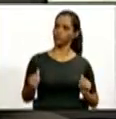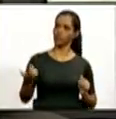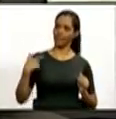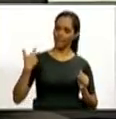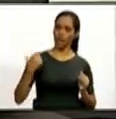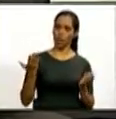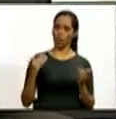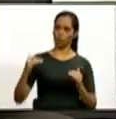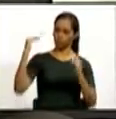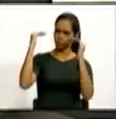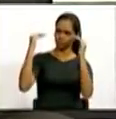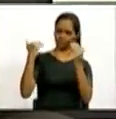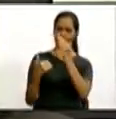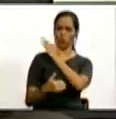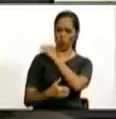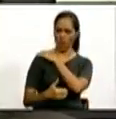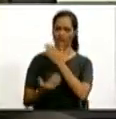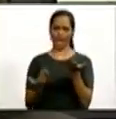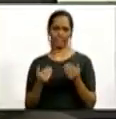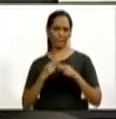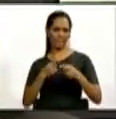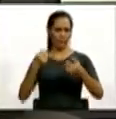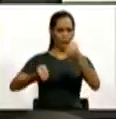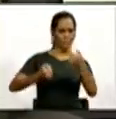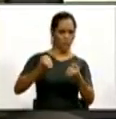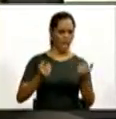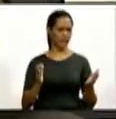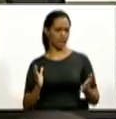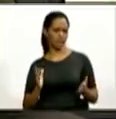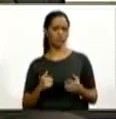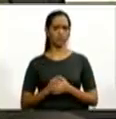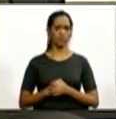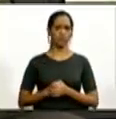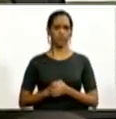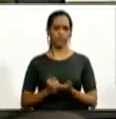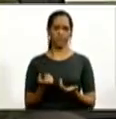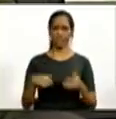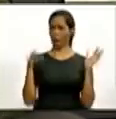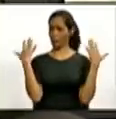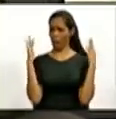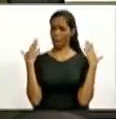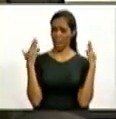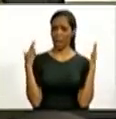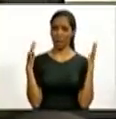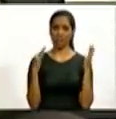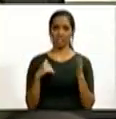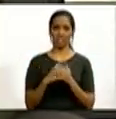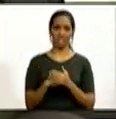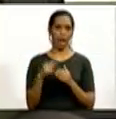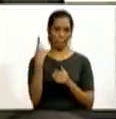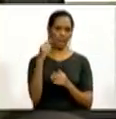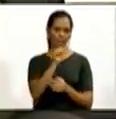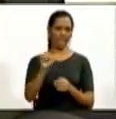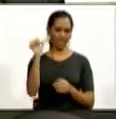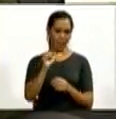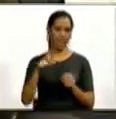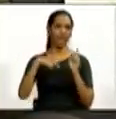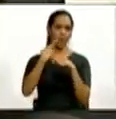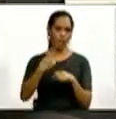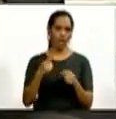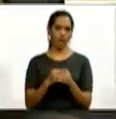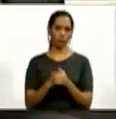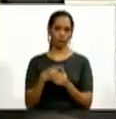una escolta, te dan una, prestan una camioneta. Claro. En el Arepaso te van a aplaudir. Las primeras semanas después te mandan una